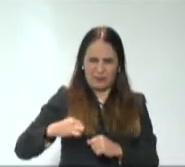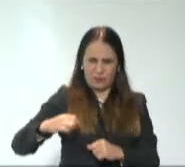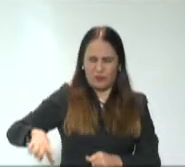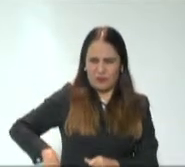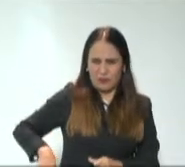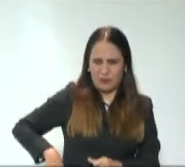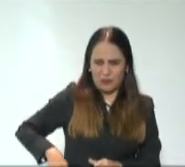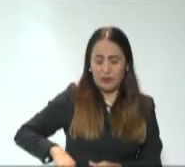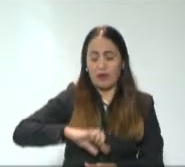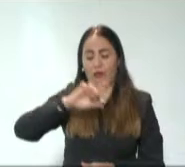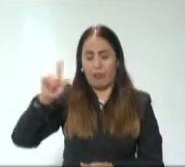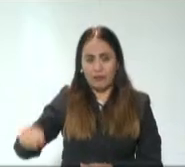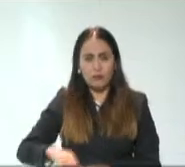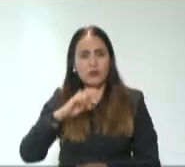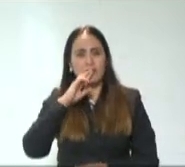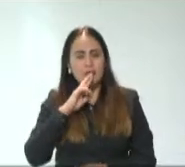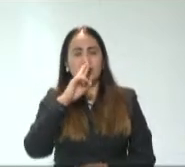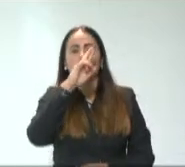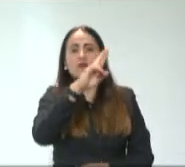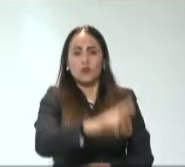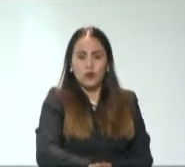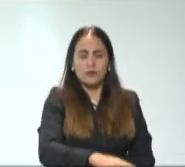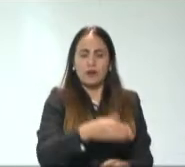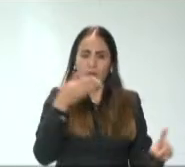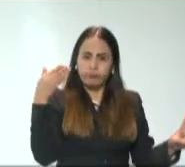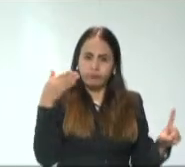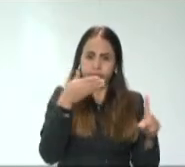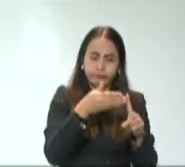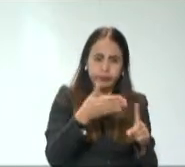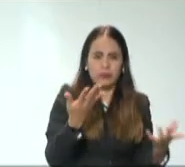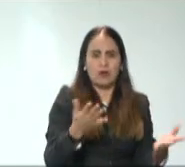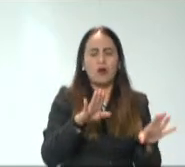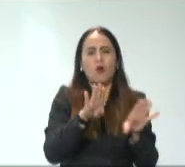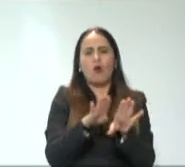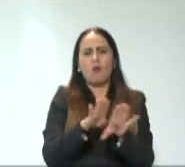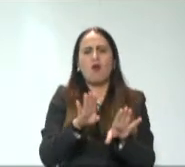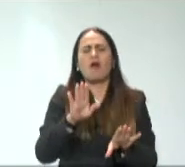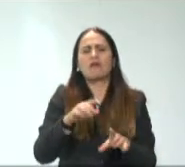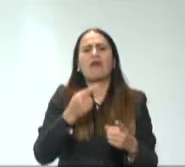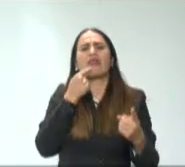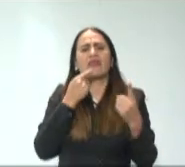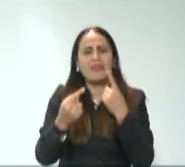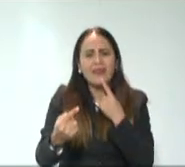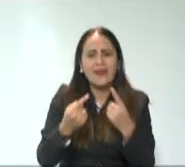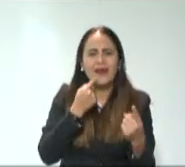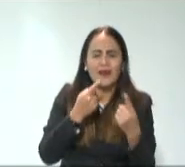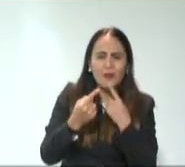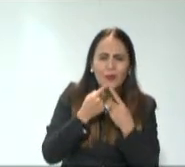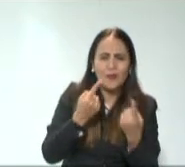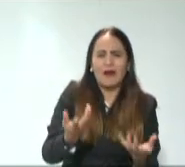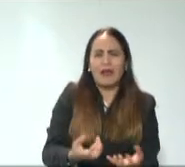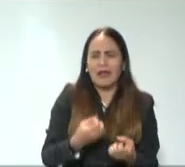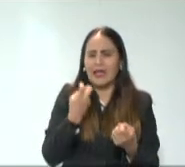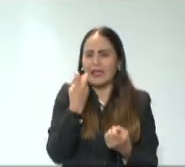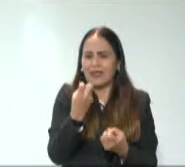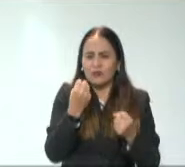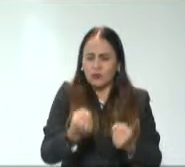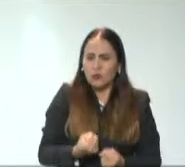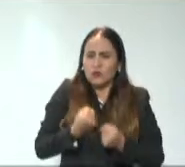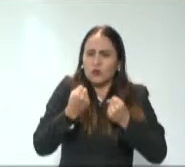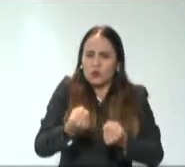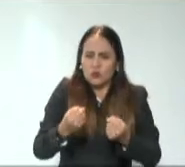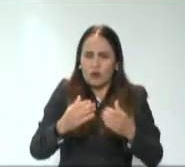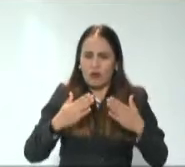autoridad gubernamental le conteste a la ciudadanía en un diálogo que permita llegar a fortalecer los lazos de